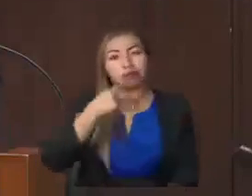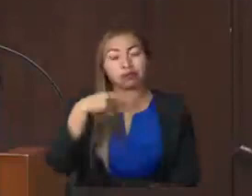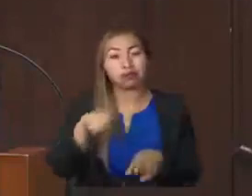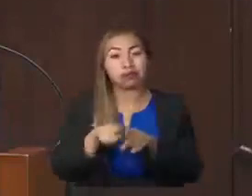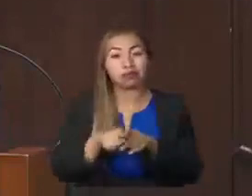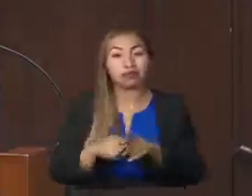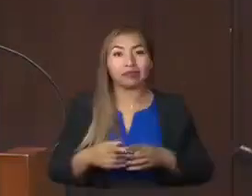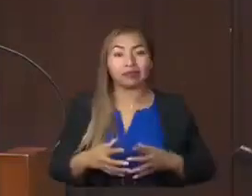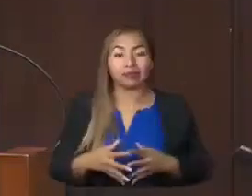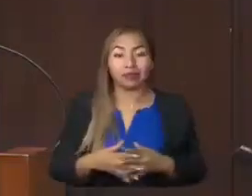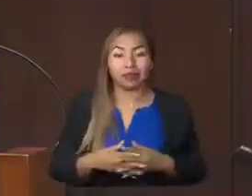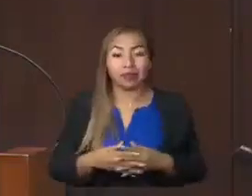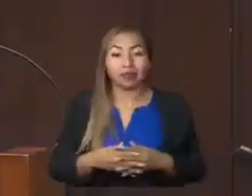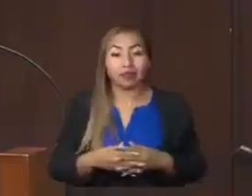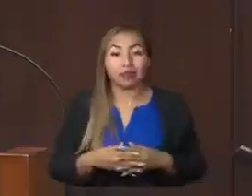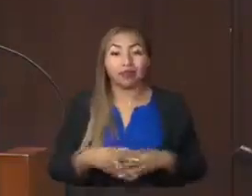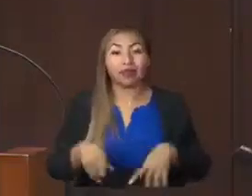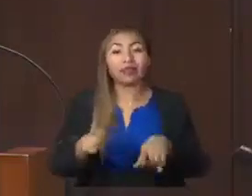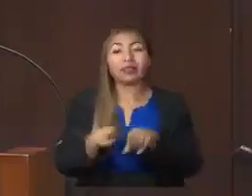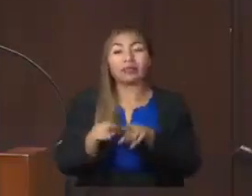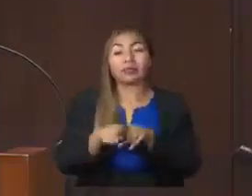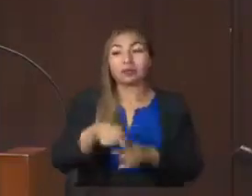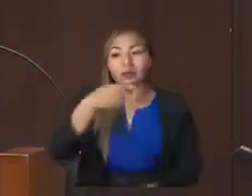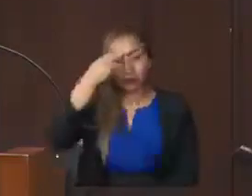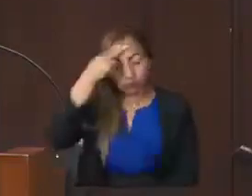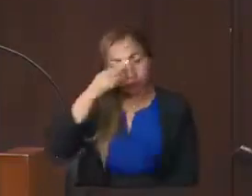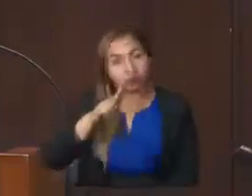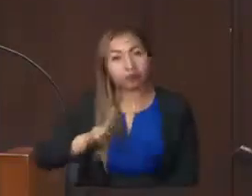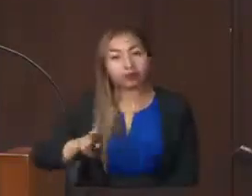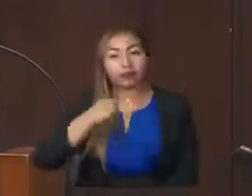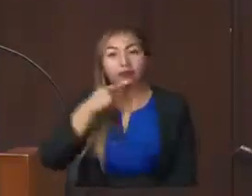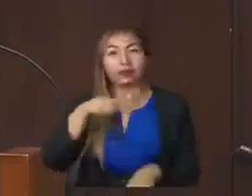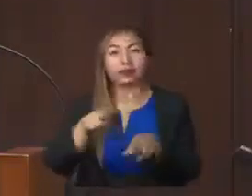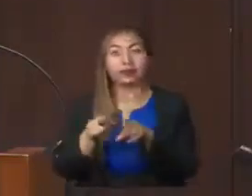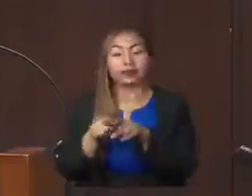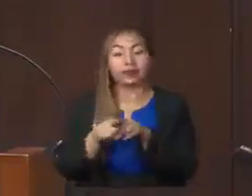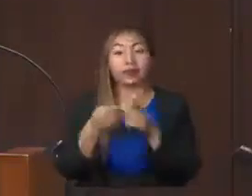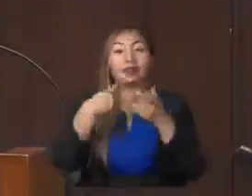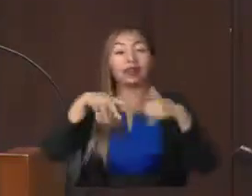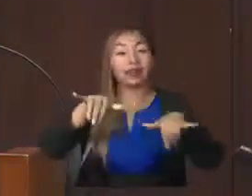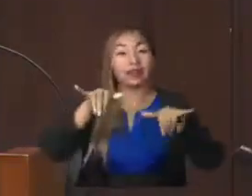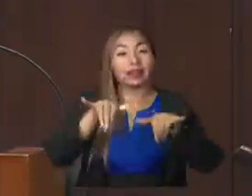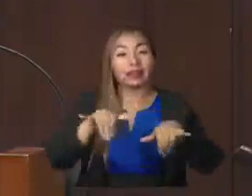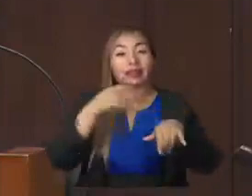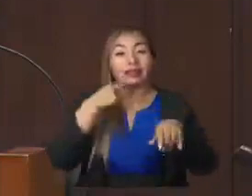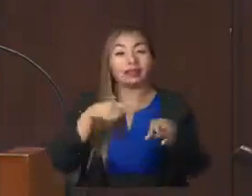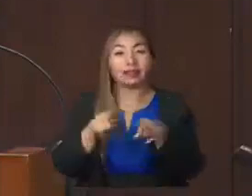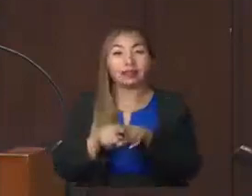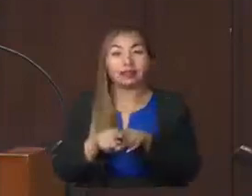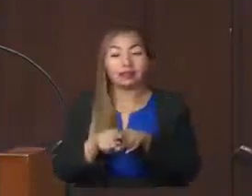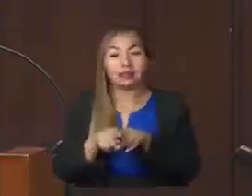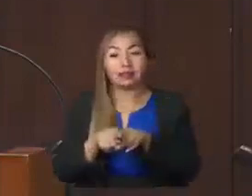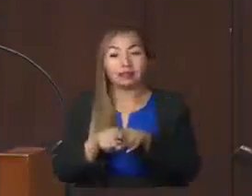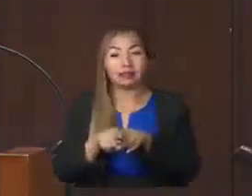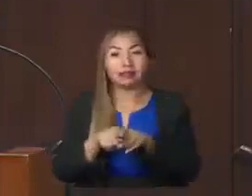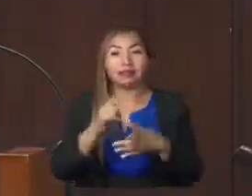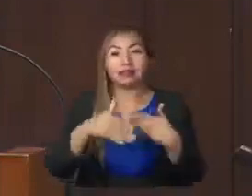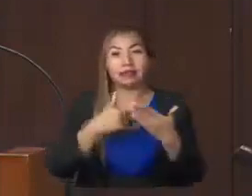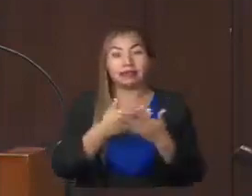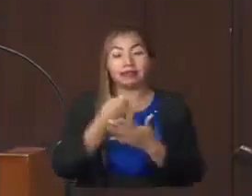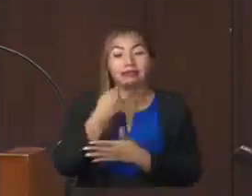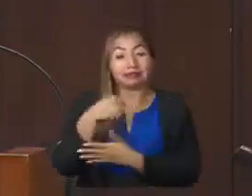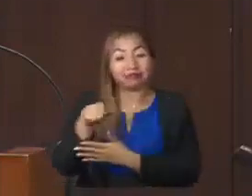sensibilidad y su humildad. Allí es donde se definen los liderazgos, en